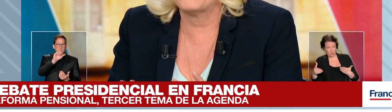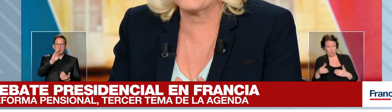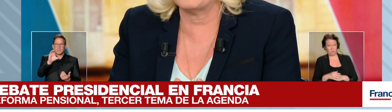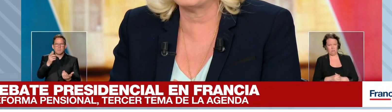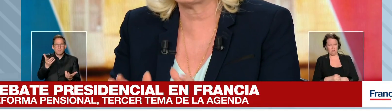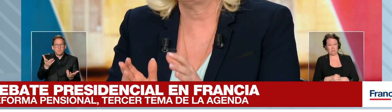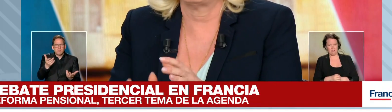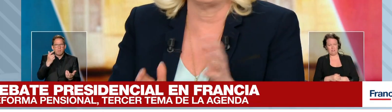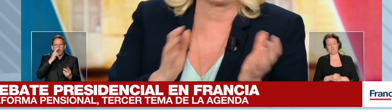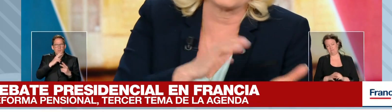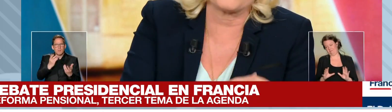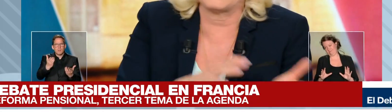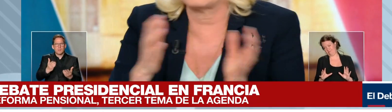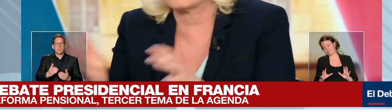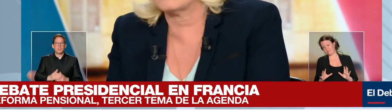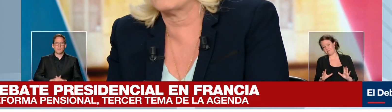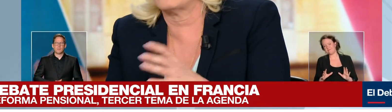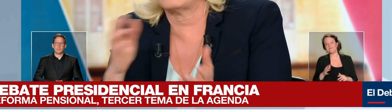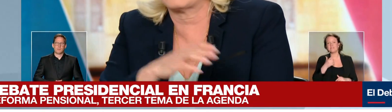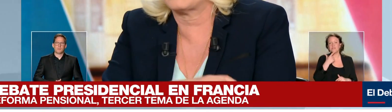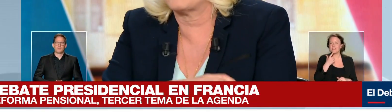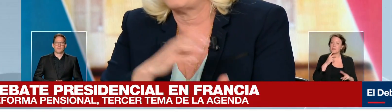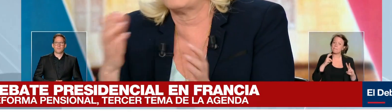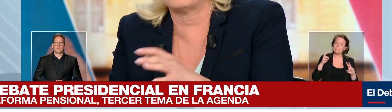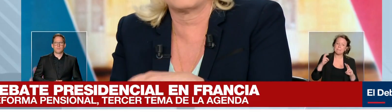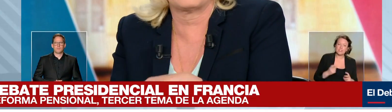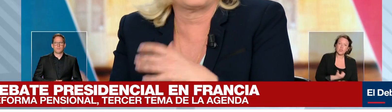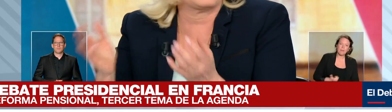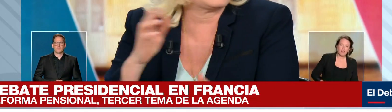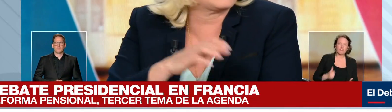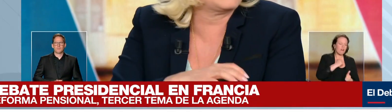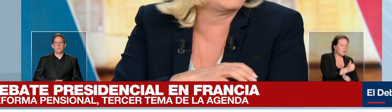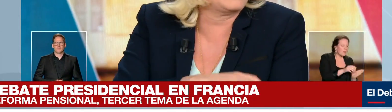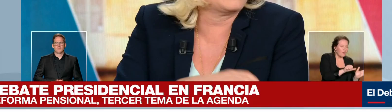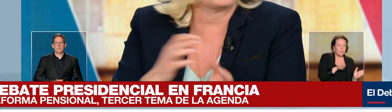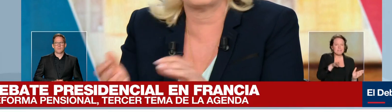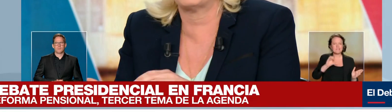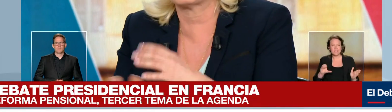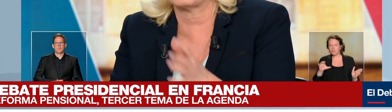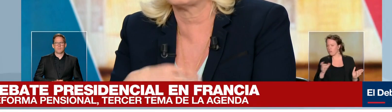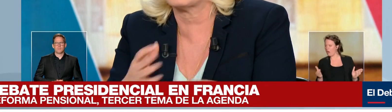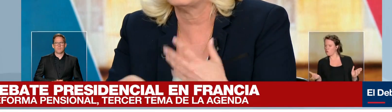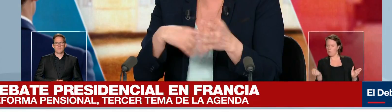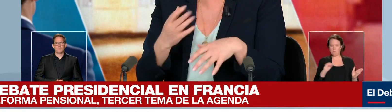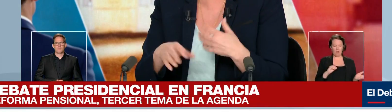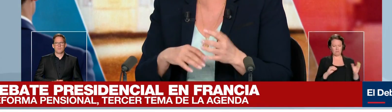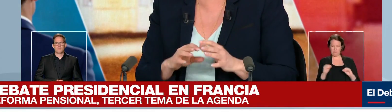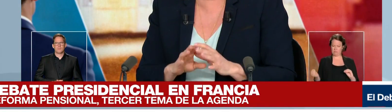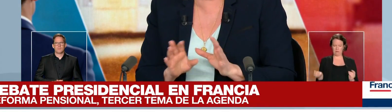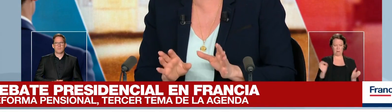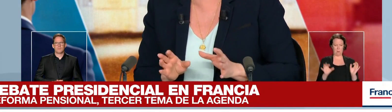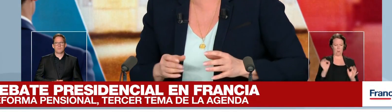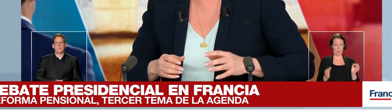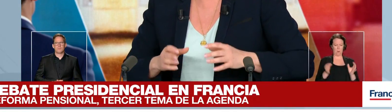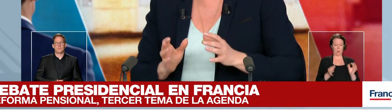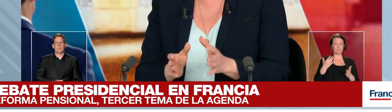Nadie contó las categorías B y C. Entonces usted dice que bajó el desempleo, entonces se transfieren unos de categoría A, B, A, C,